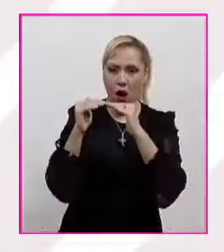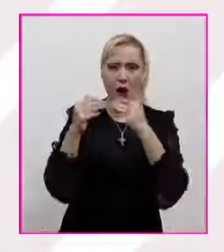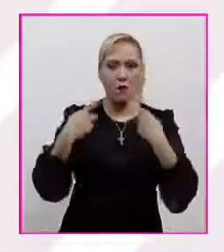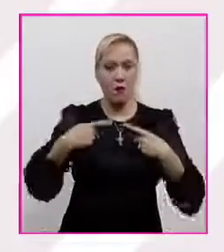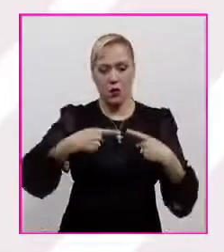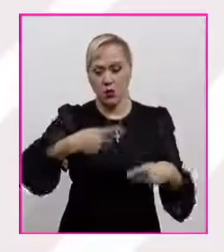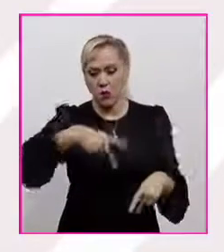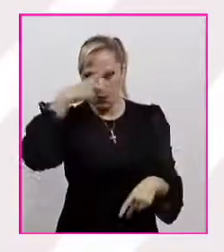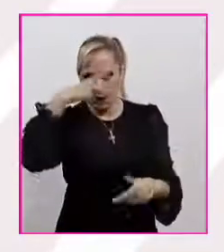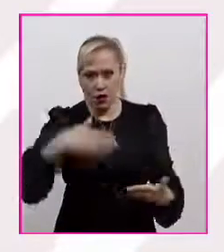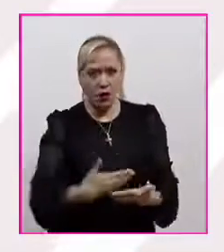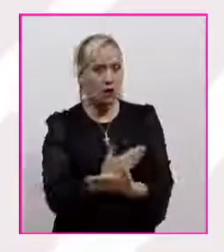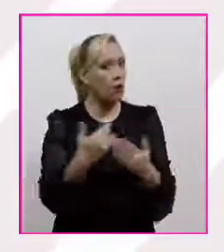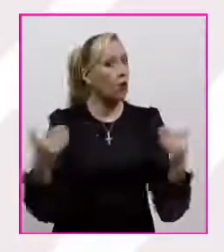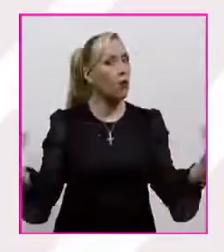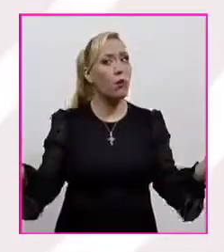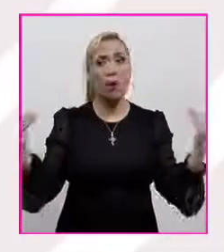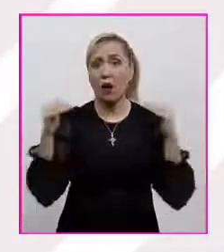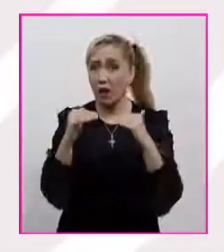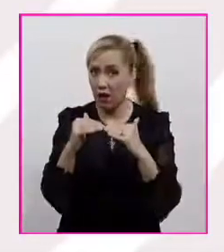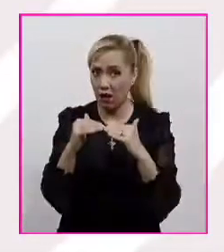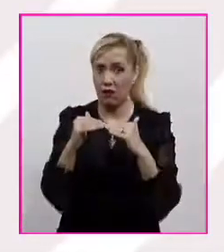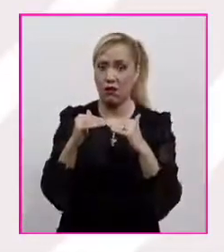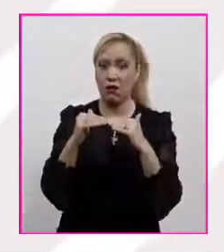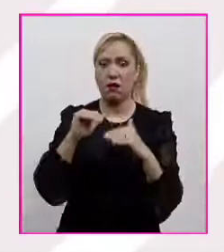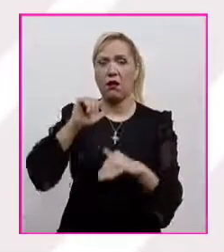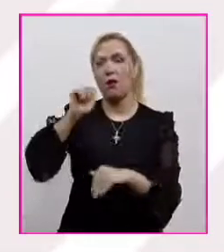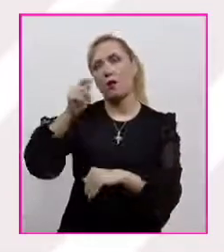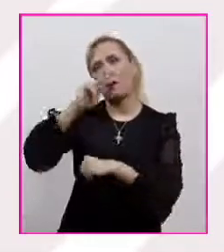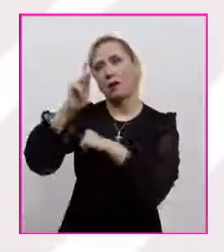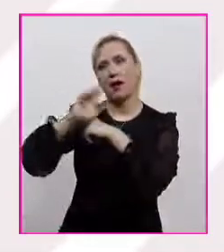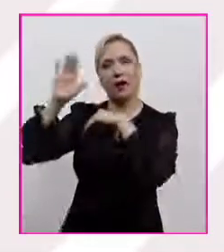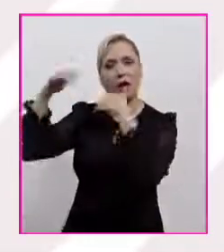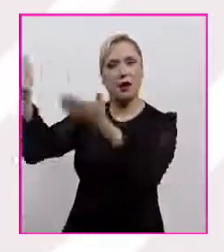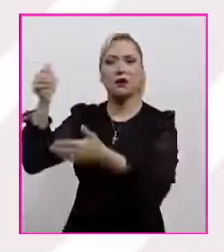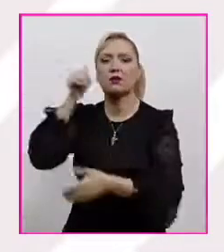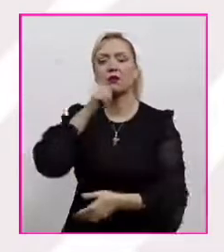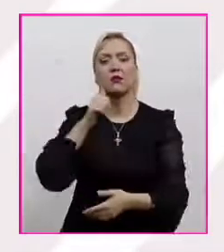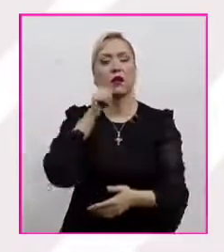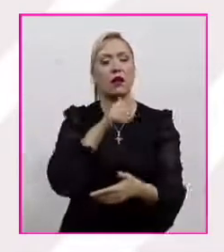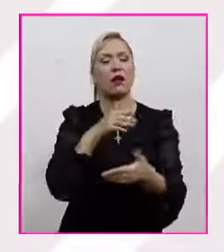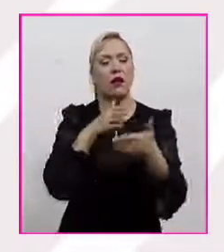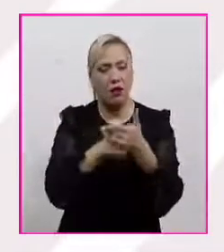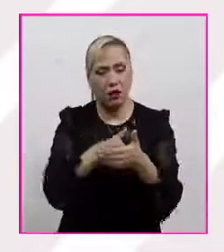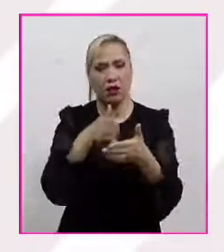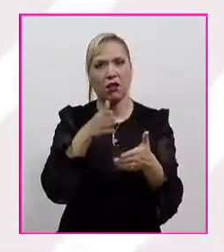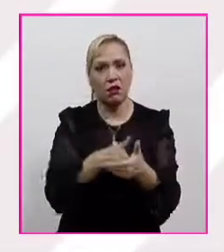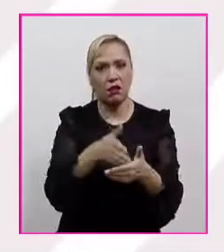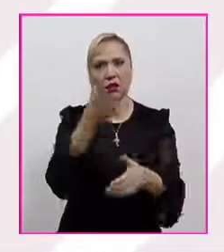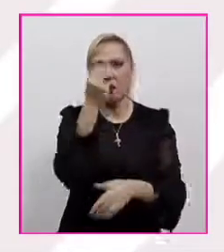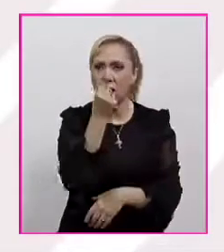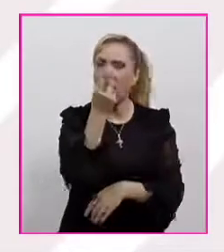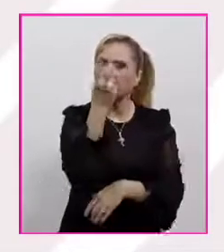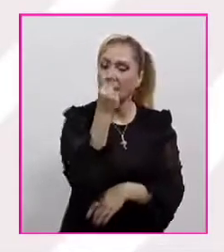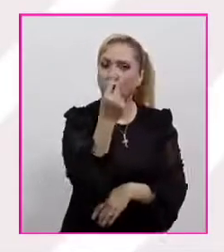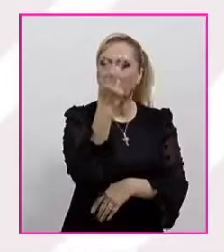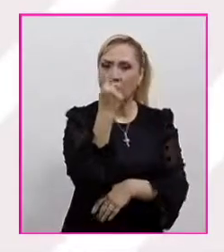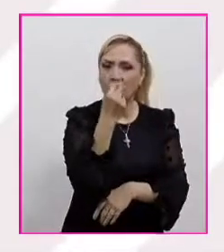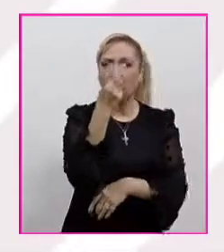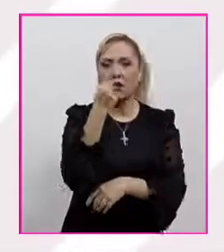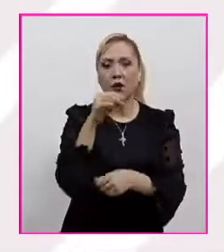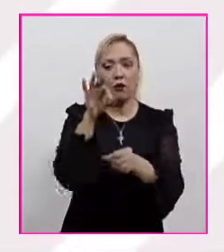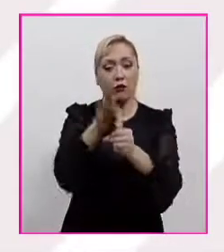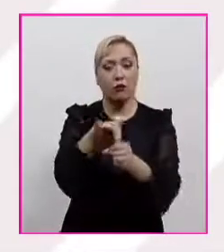personas mexicanas. De hecho, las limitaciones a las personas extranjeras, ya de por sí en nuestras leyes, casi que podría reducir a que es